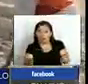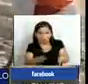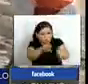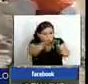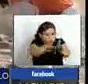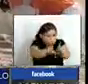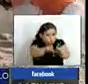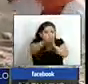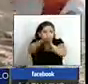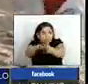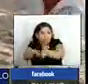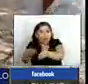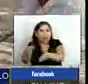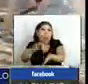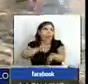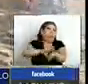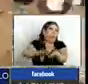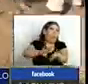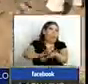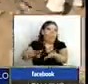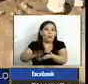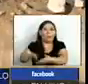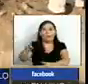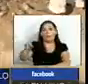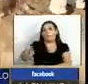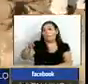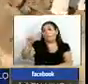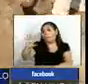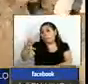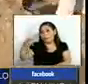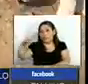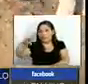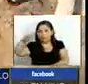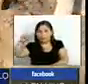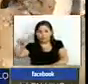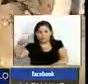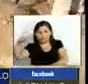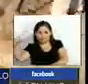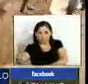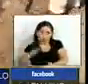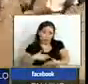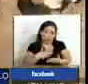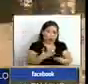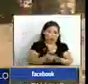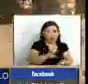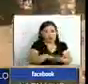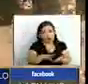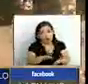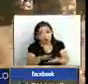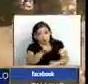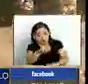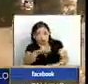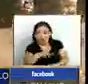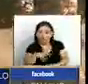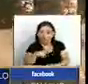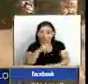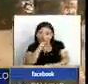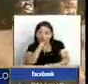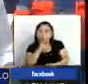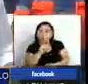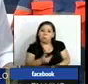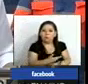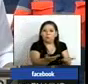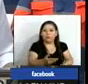le ha costado a la comuna $500,000. En algunos casos, brindan el servicio gratuito a familias de escasos